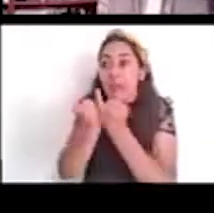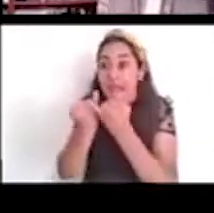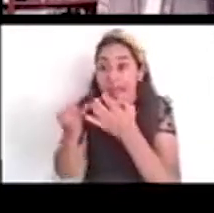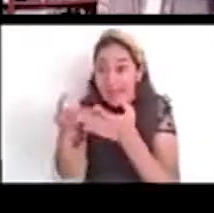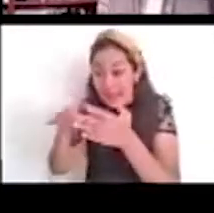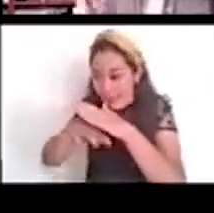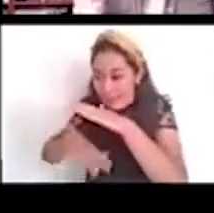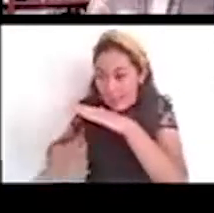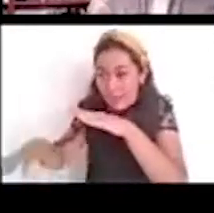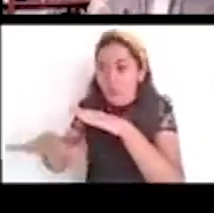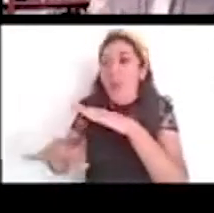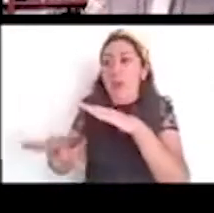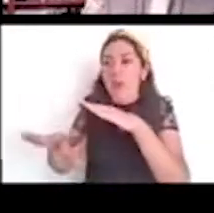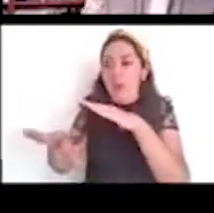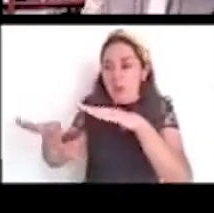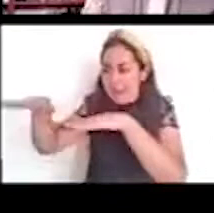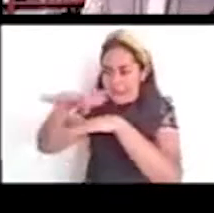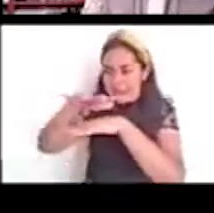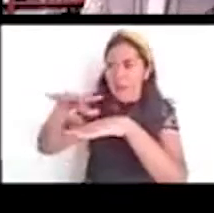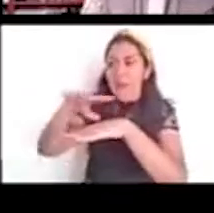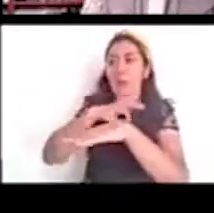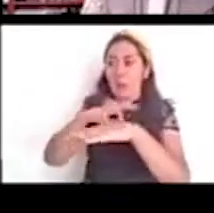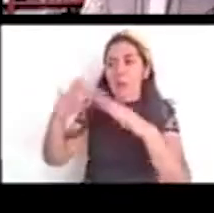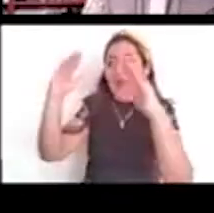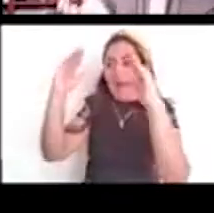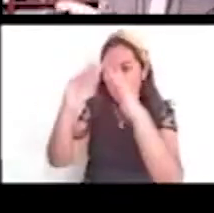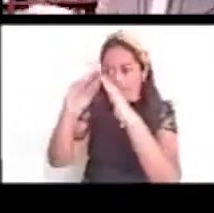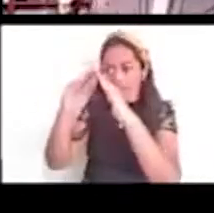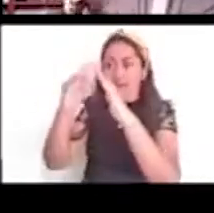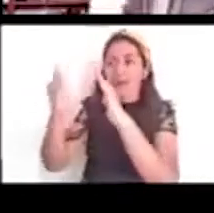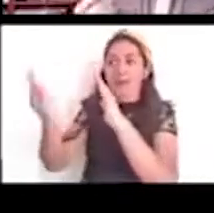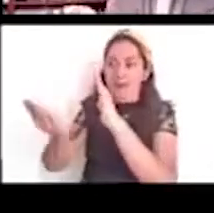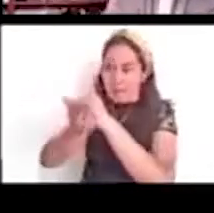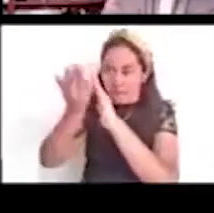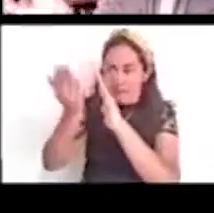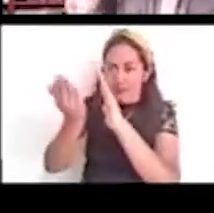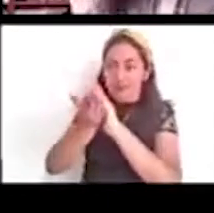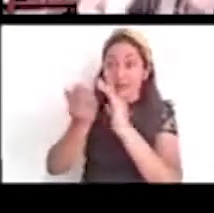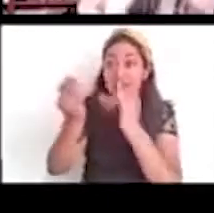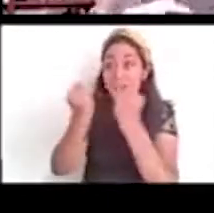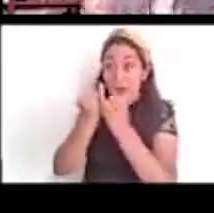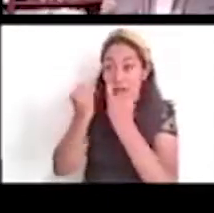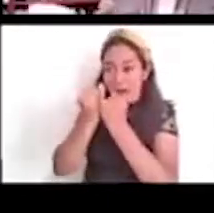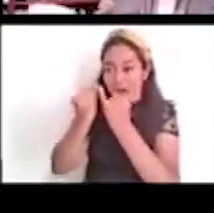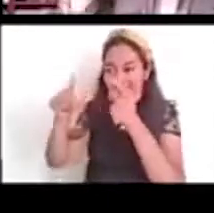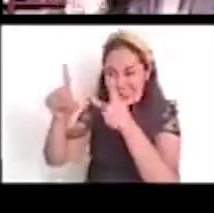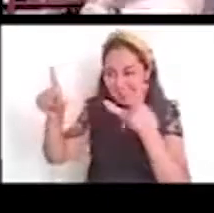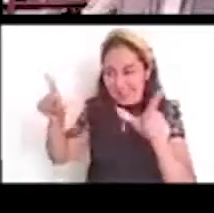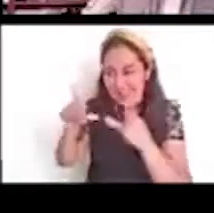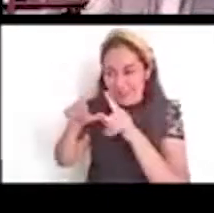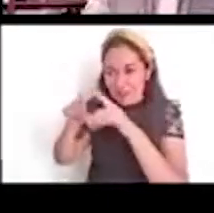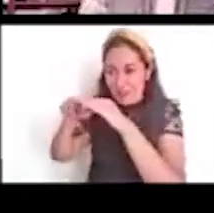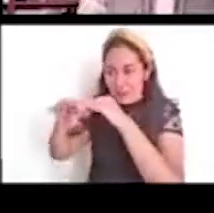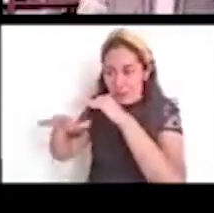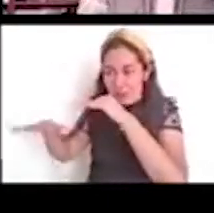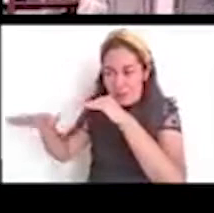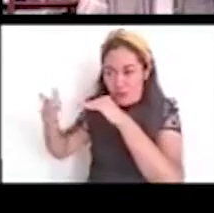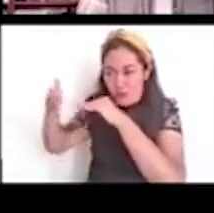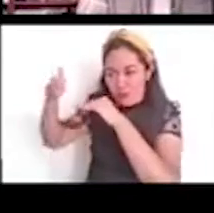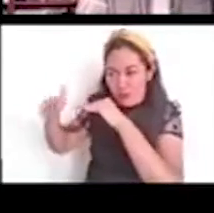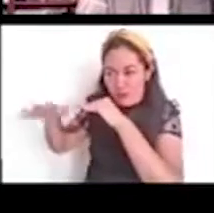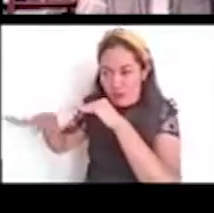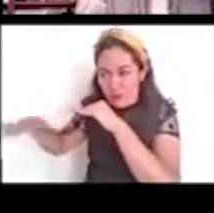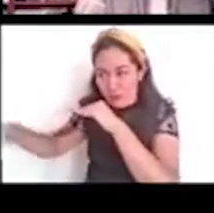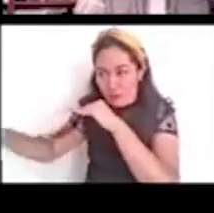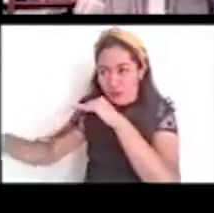una vivienda, vamos a ver ahorita algunos croquis, y el fondo de la laguna se está constantemente recuperando, ¿verdad? Esto